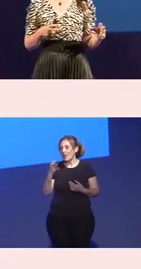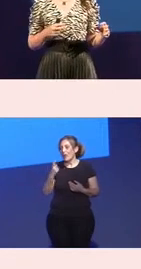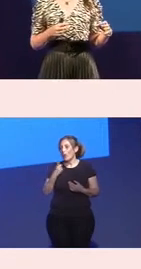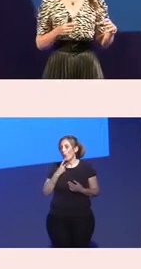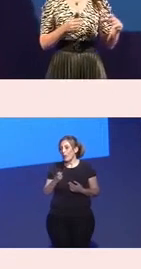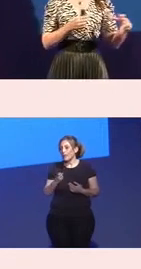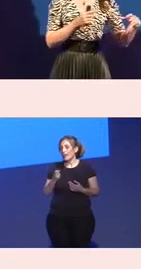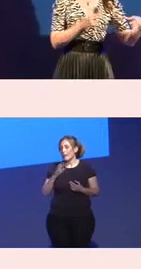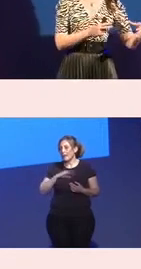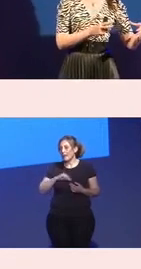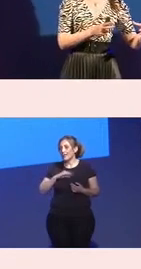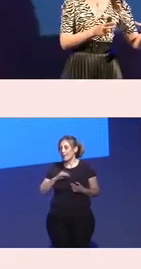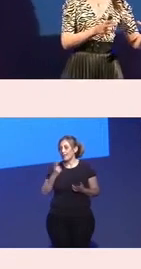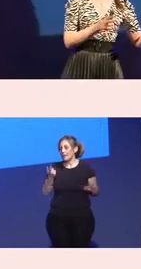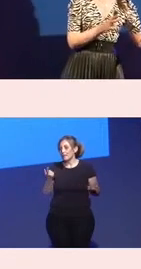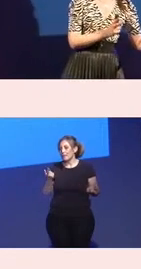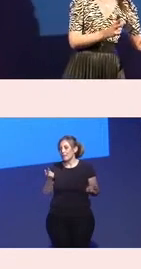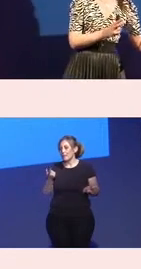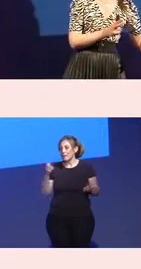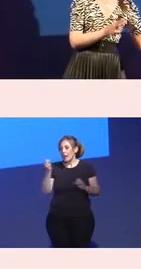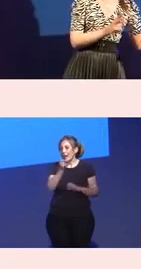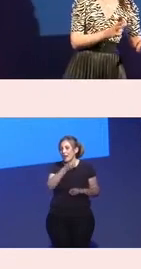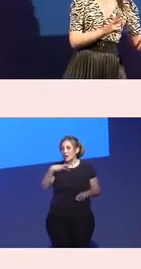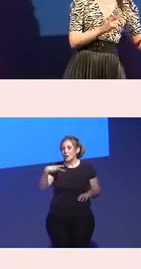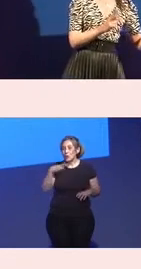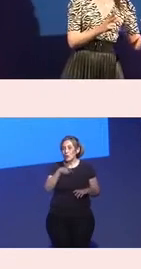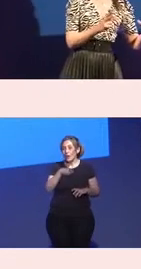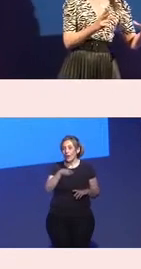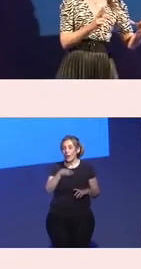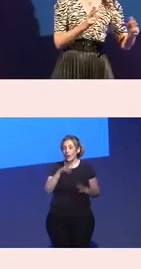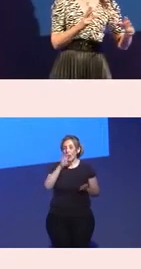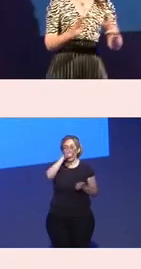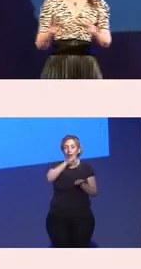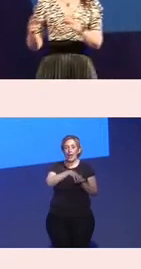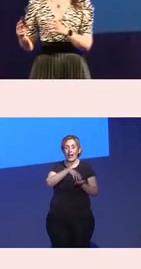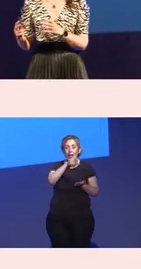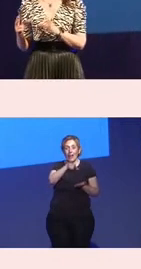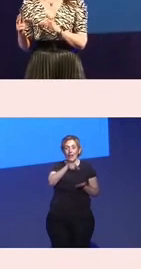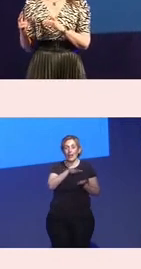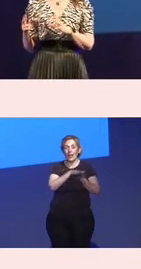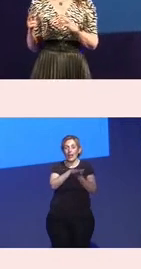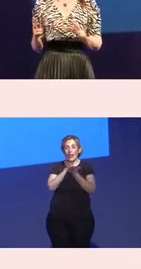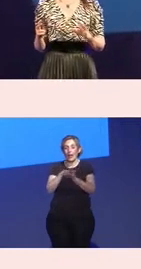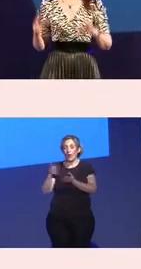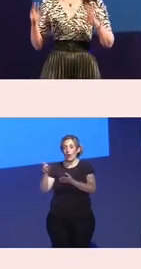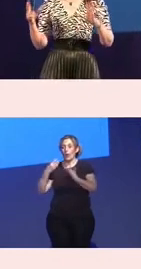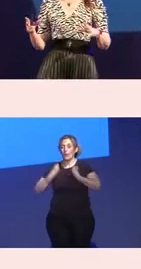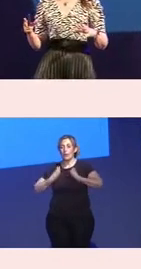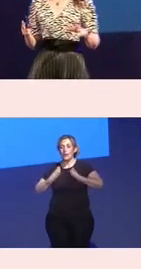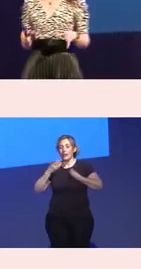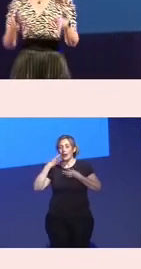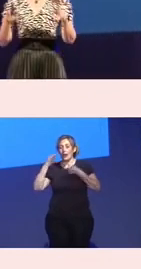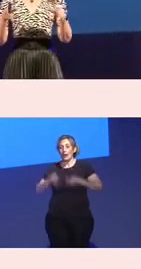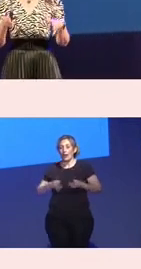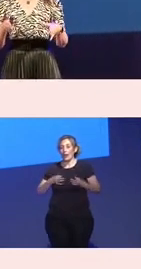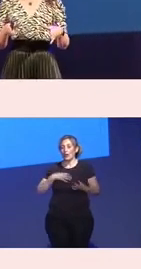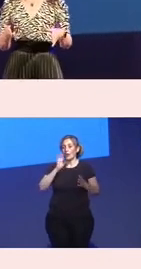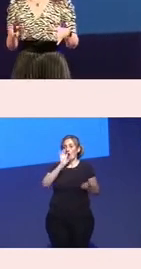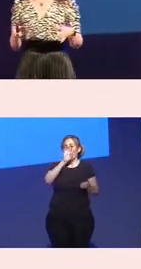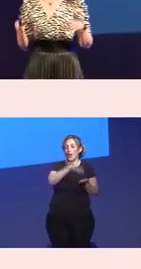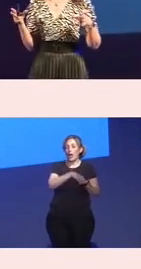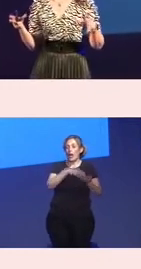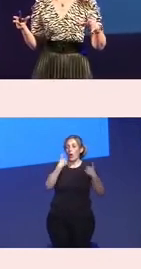mucho extrapolar los resultados que se obtienen en las granjas de cadáveres a lo que ocurre en la vida real en una granja hemos